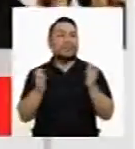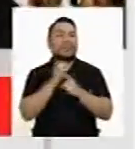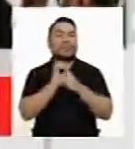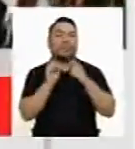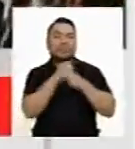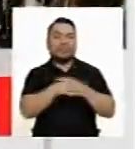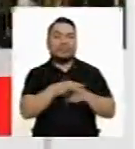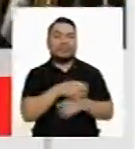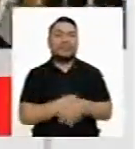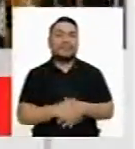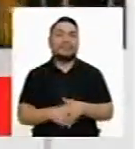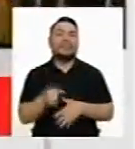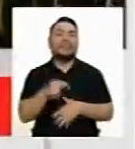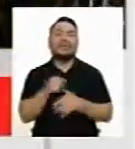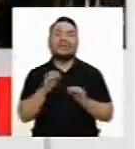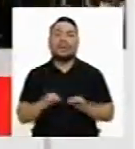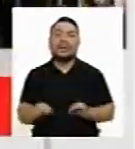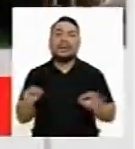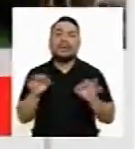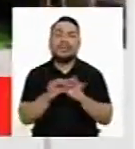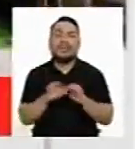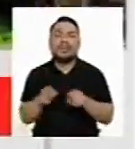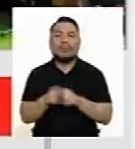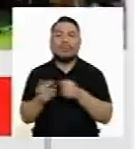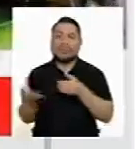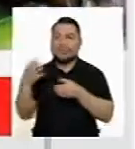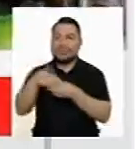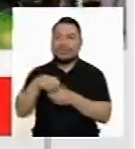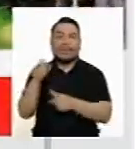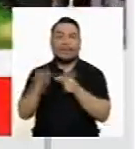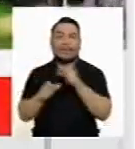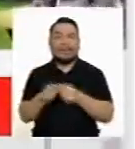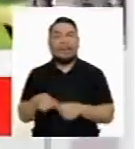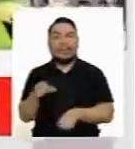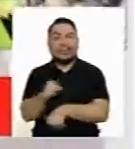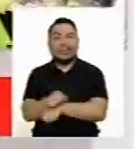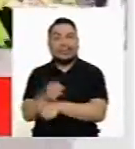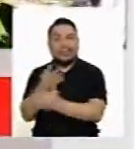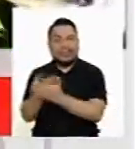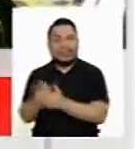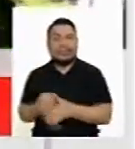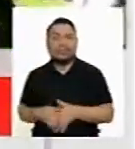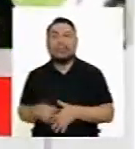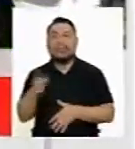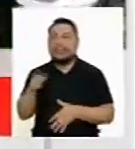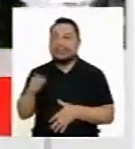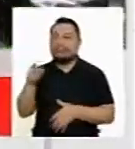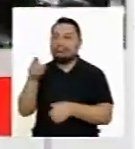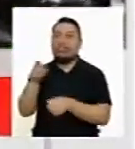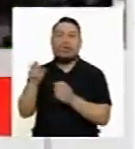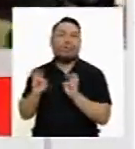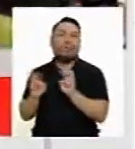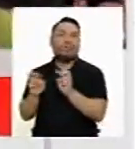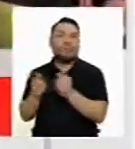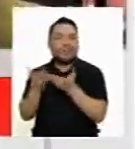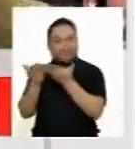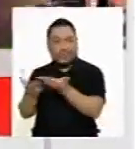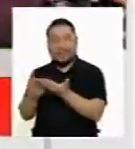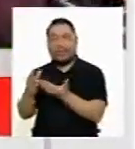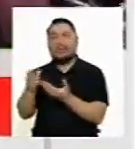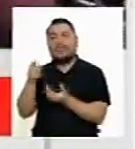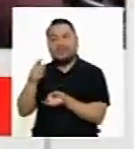culturales. Esto es muy importante, porque incluimos a la persona privada de libertad, no solamente por una cuestión